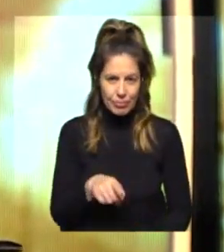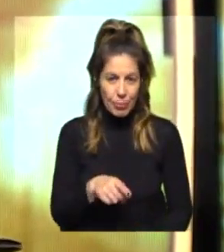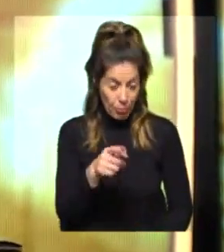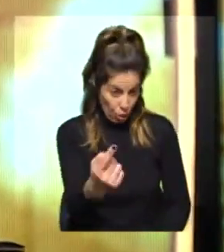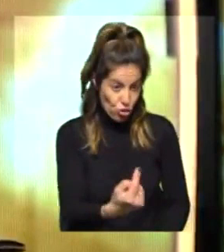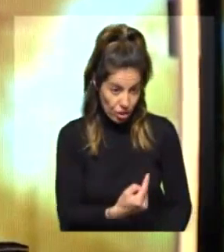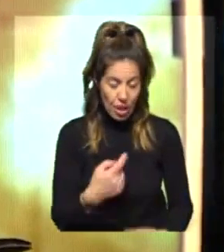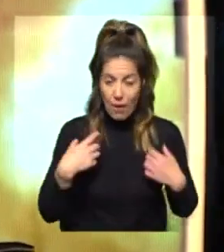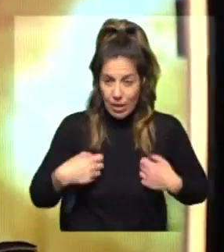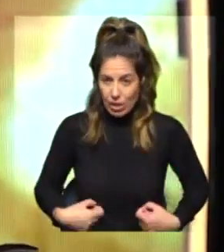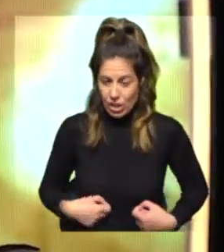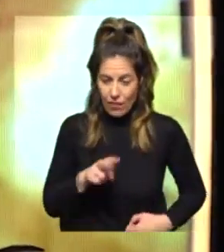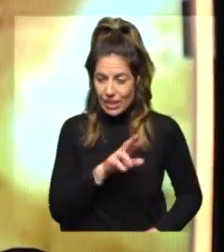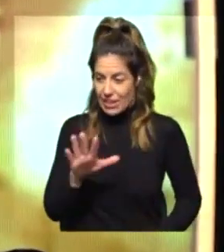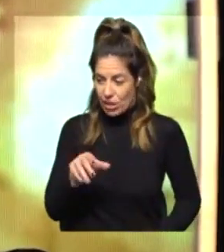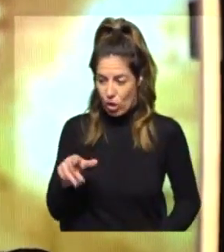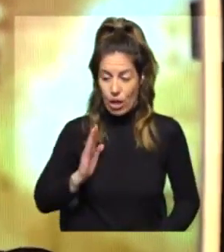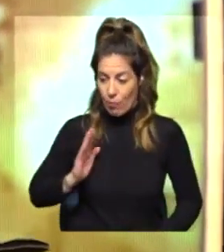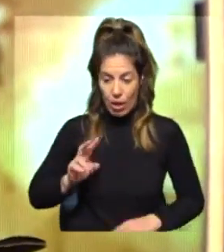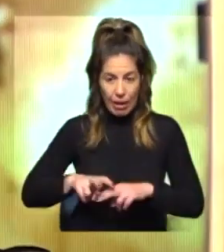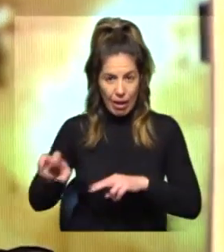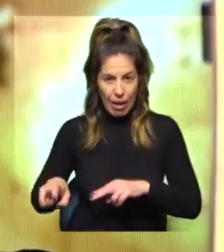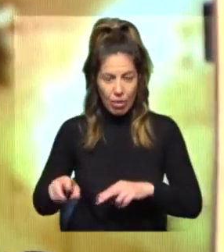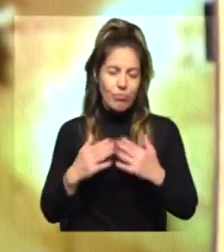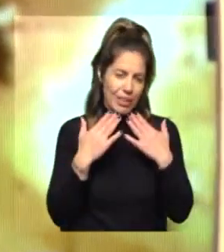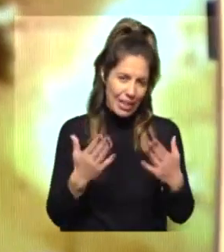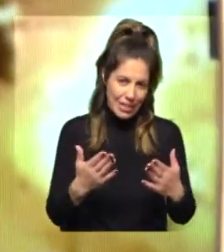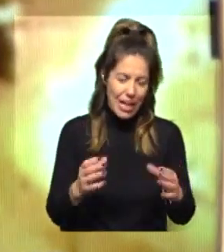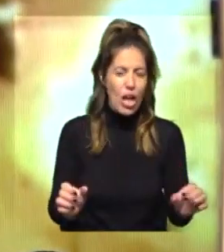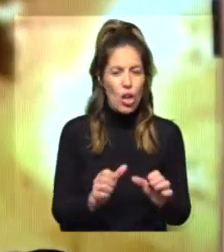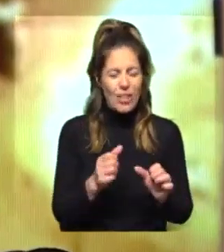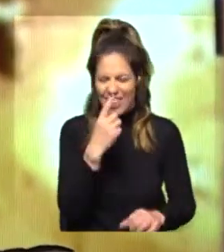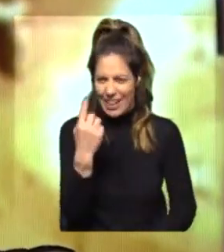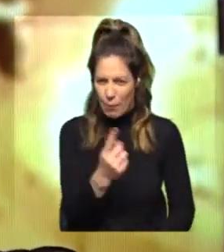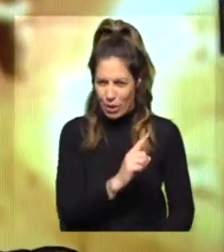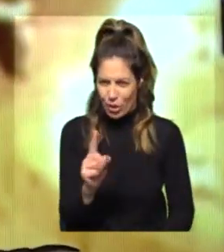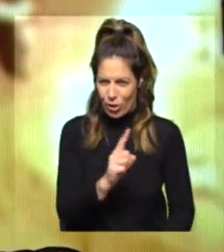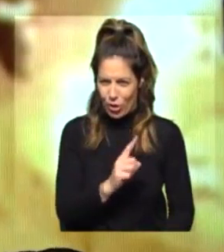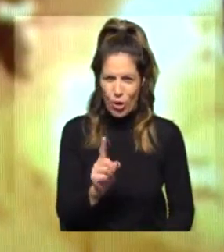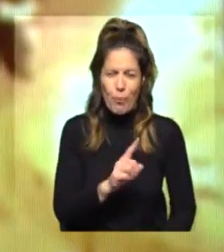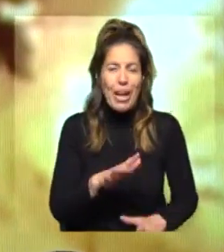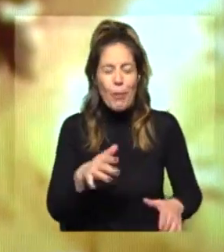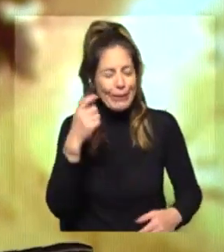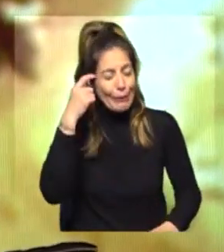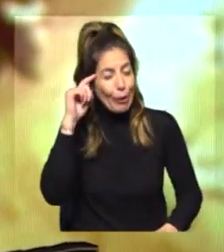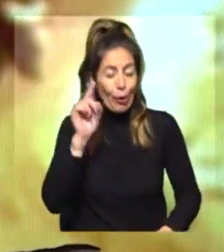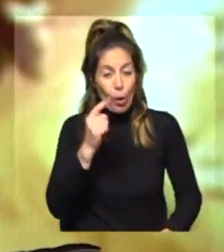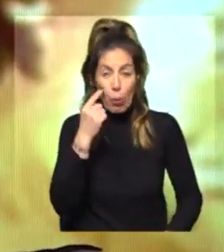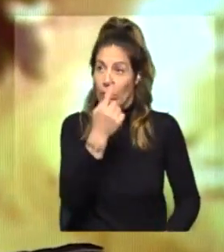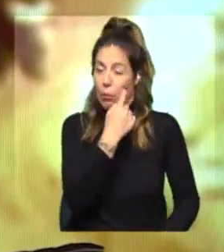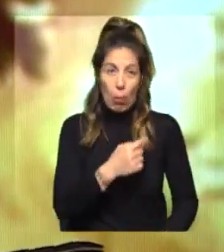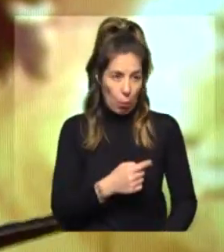voz mochila 25 kg veterana Gracias igual traté de hacerlo no muy rápido para no parecer un loquito con los ojos